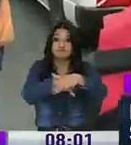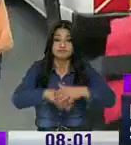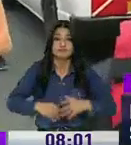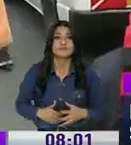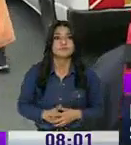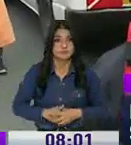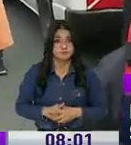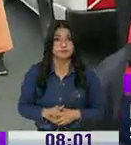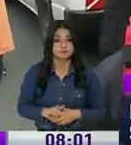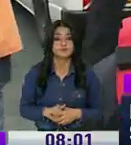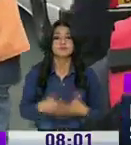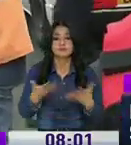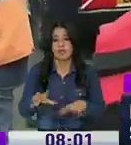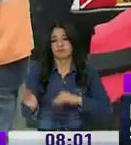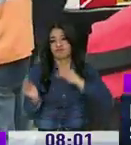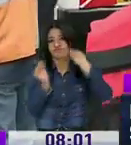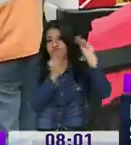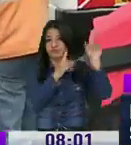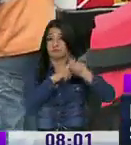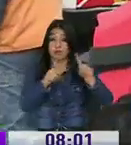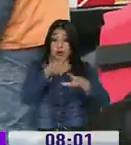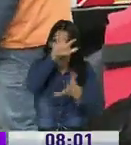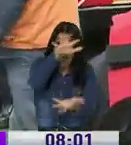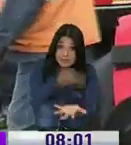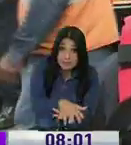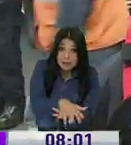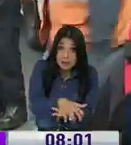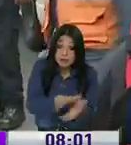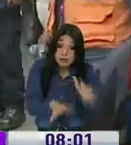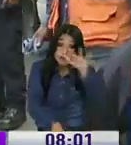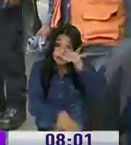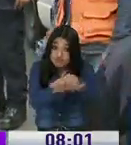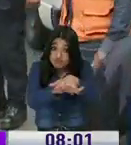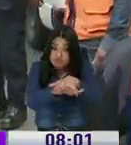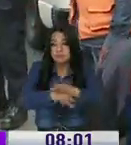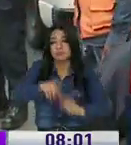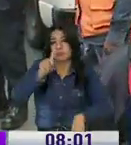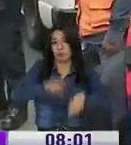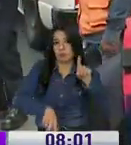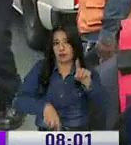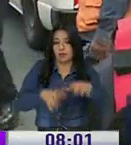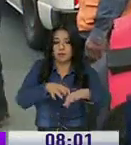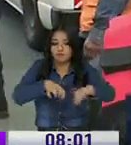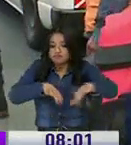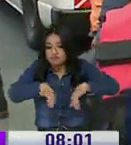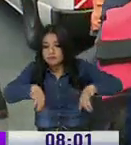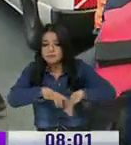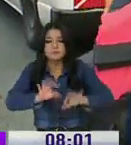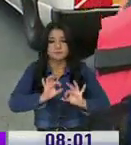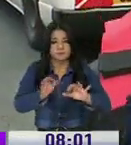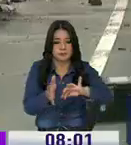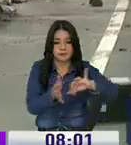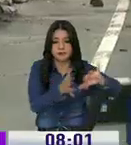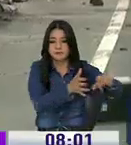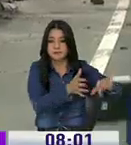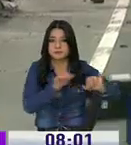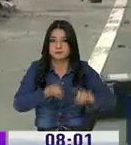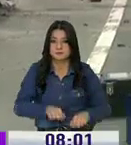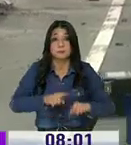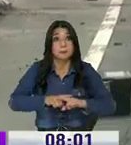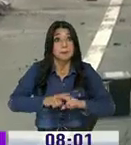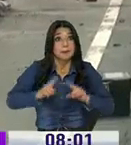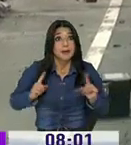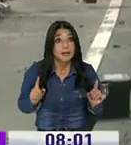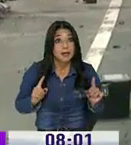Se le ayudó a la evacuación, pero no estuvieron atrapados para poder forzar o romper el vehículo, forzar, como dijo, metales. Pero al parecer